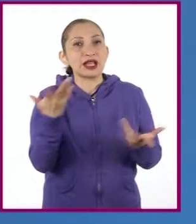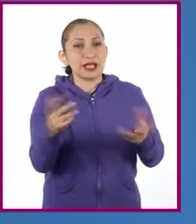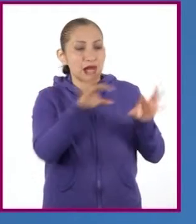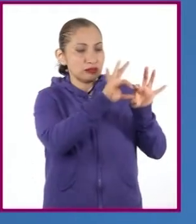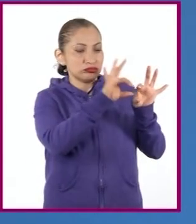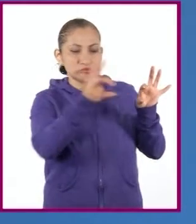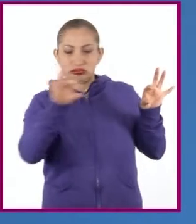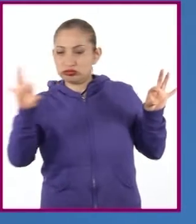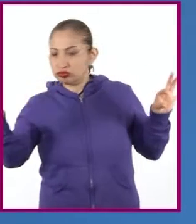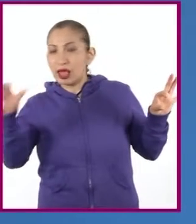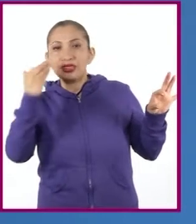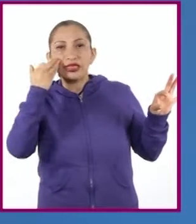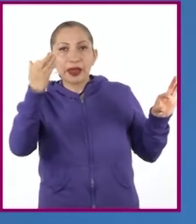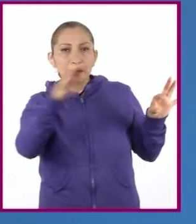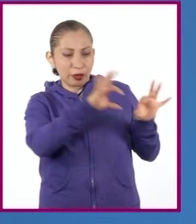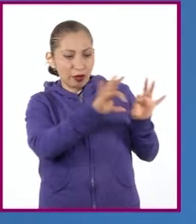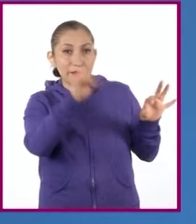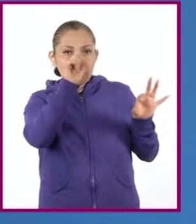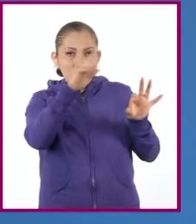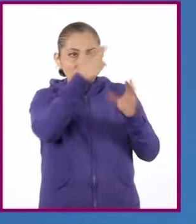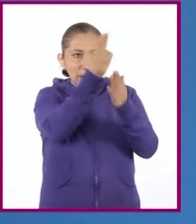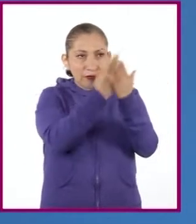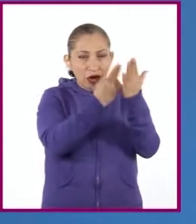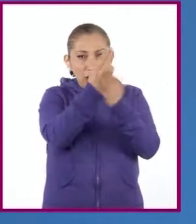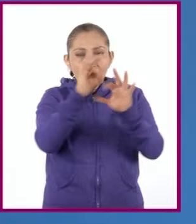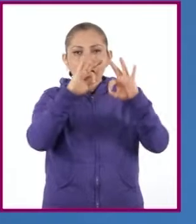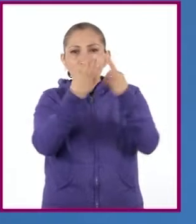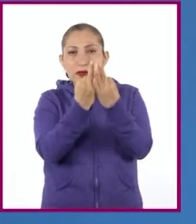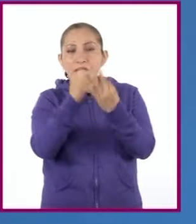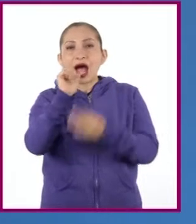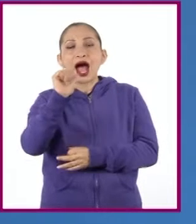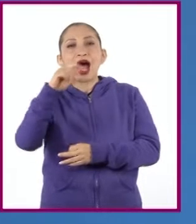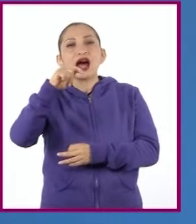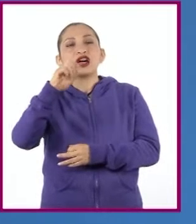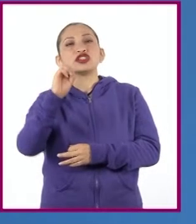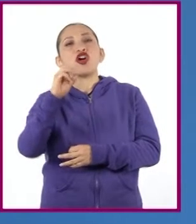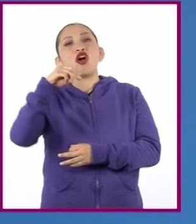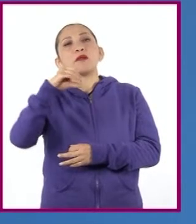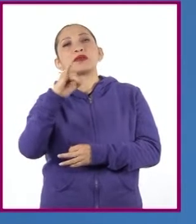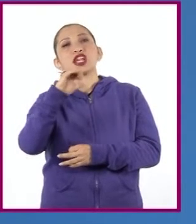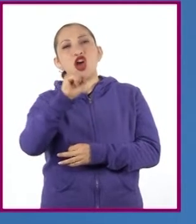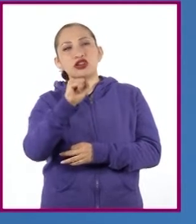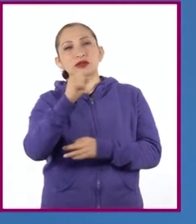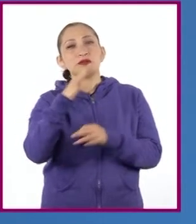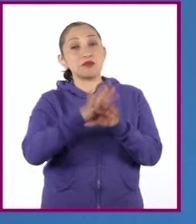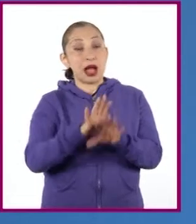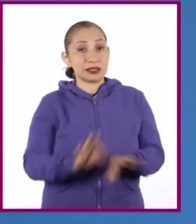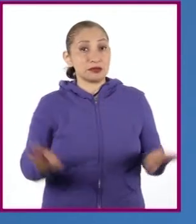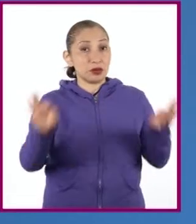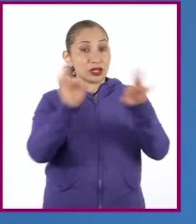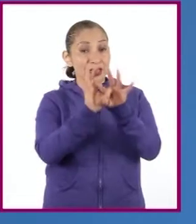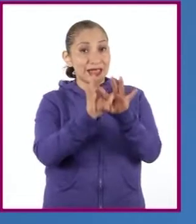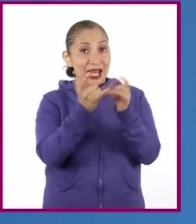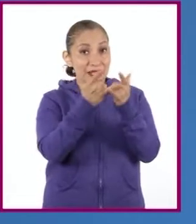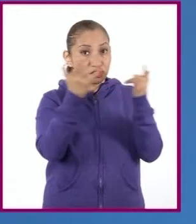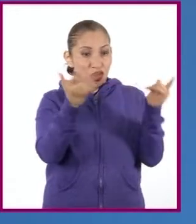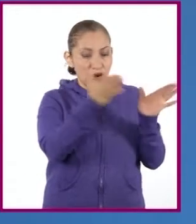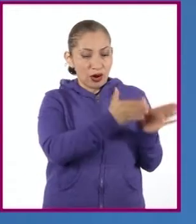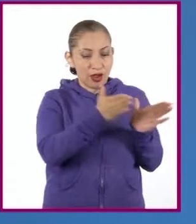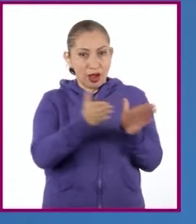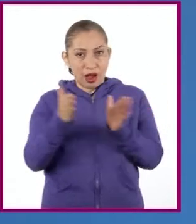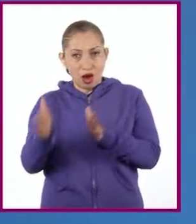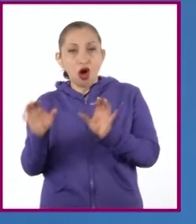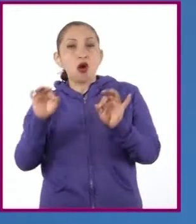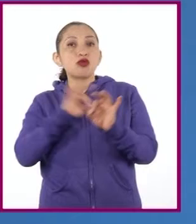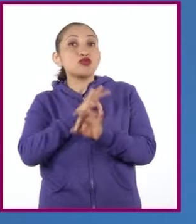del tiempo de las ilustraciones de los modelos atómicos más representativos en la historia, o bien pueden recrear un